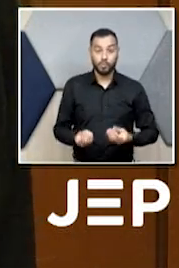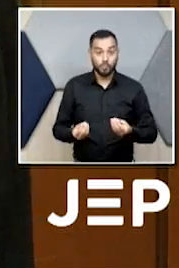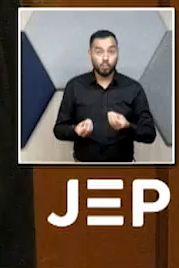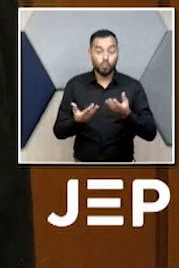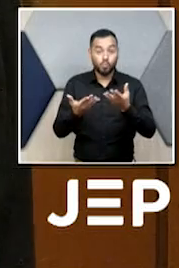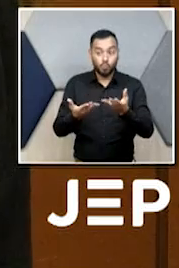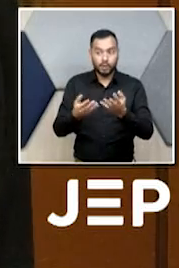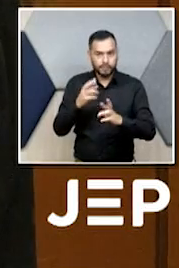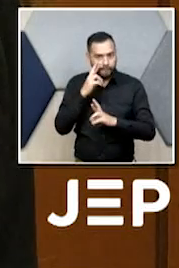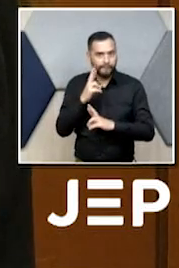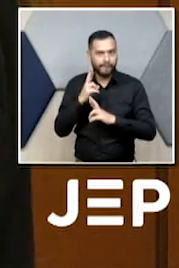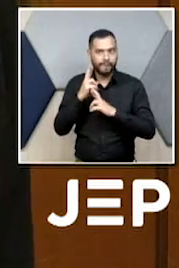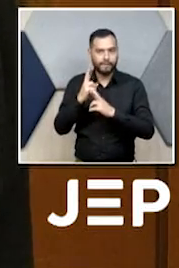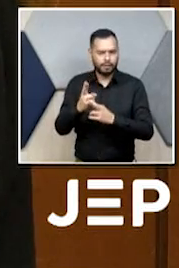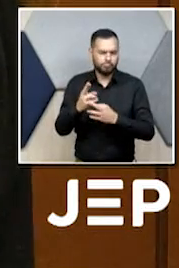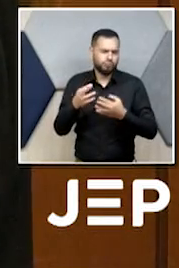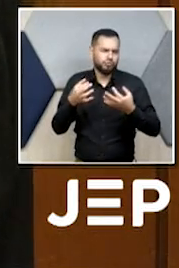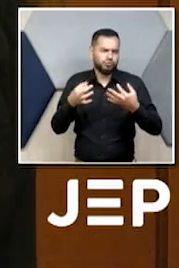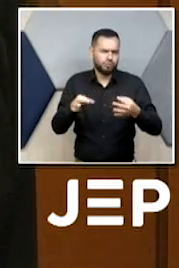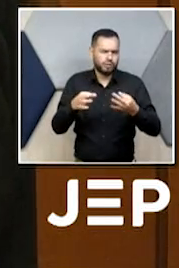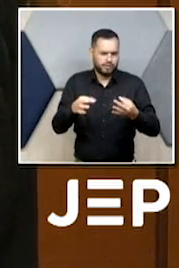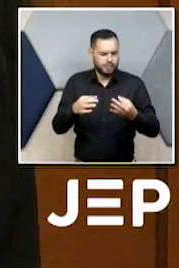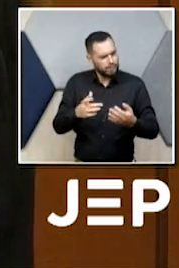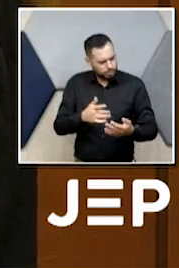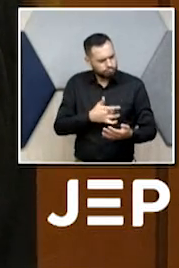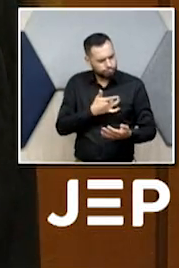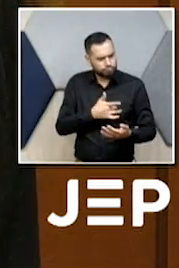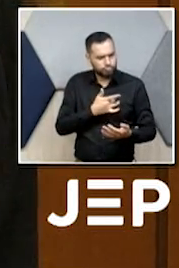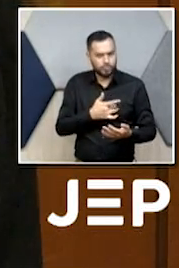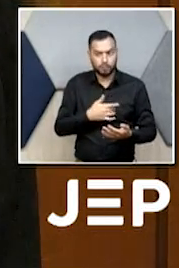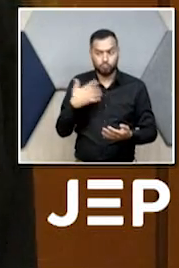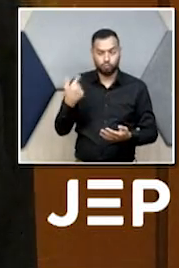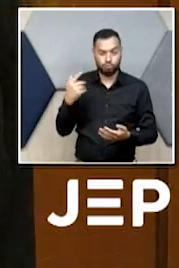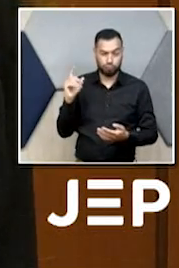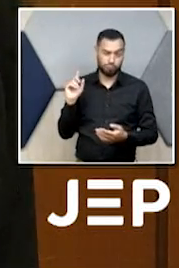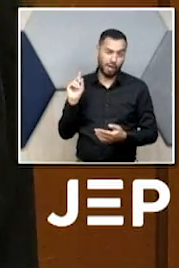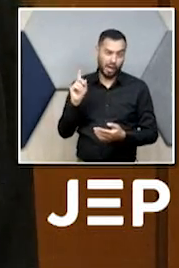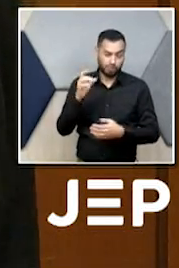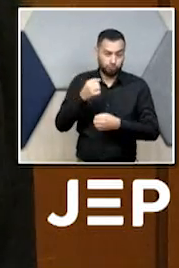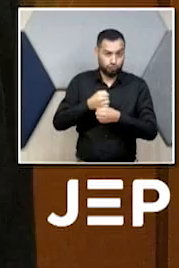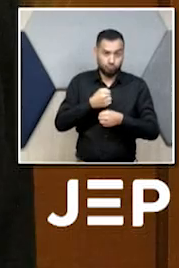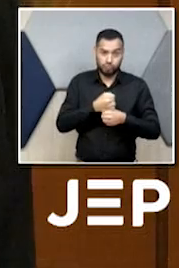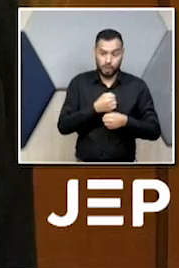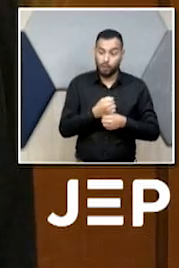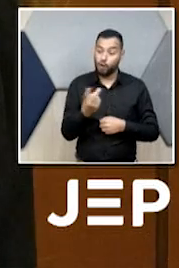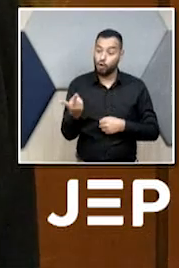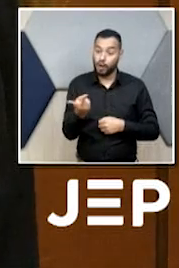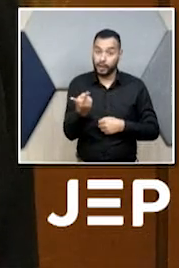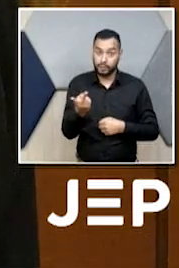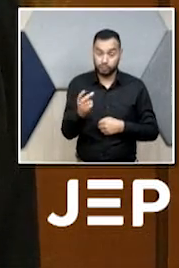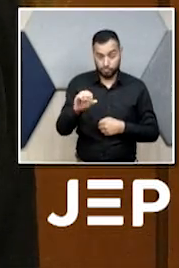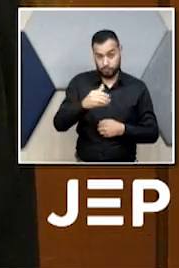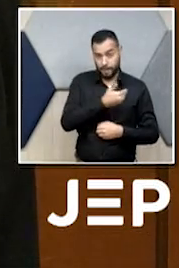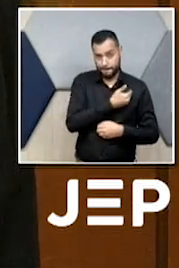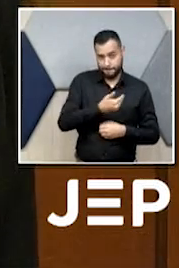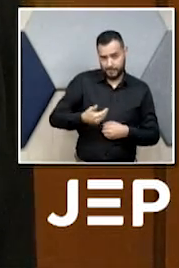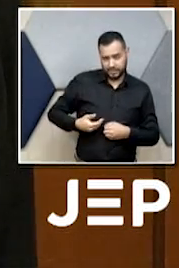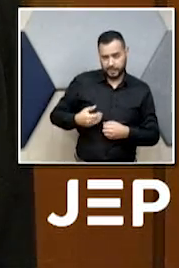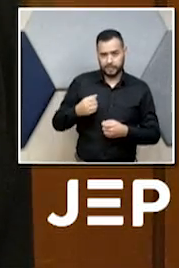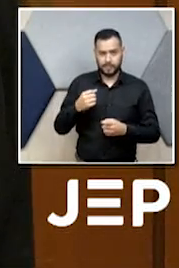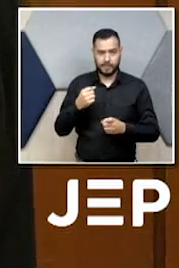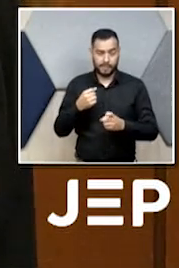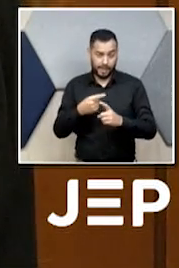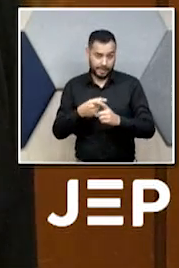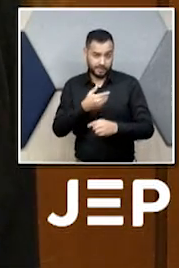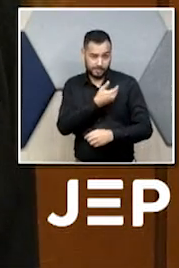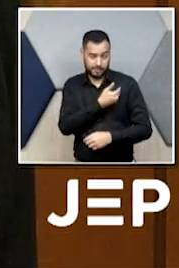reconocimiento muy sencilla pero sentida a esa magnífica labor que ustedes dos realizaron durante este periodo, no solamente